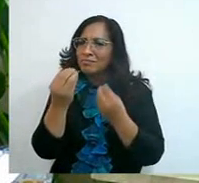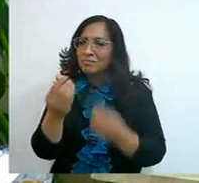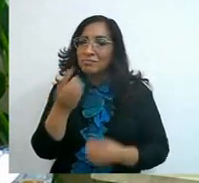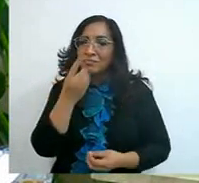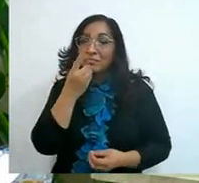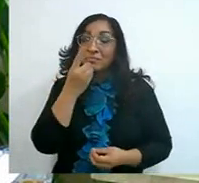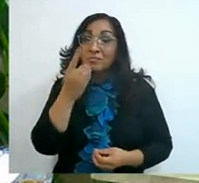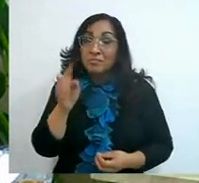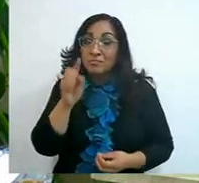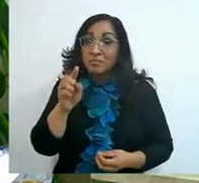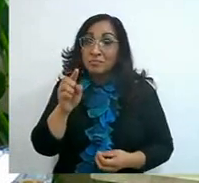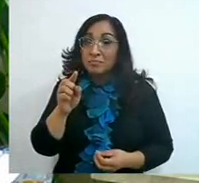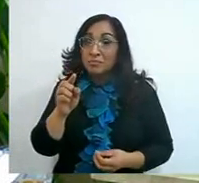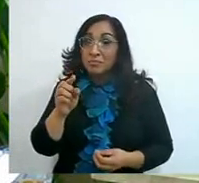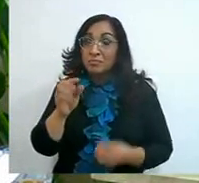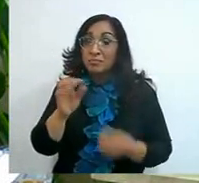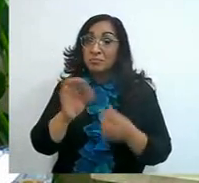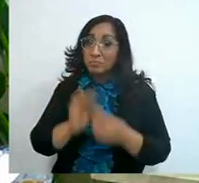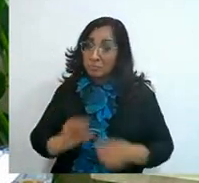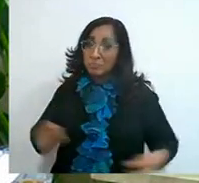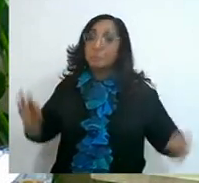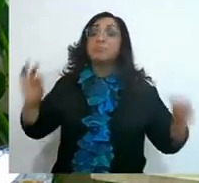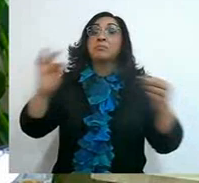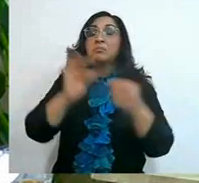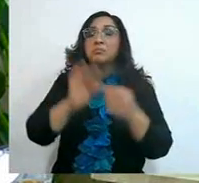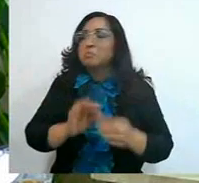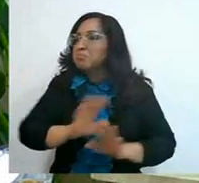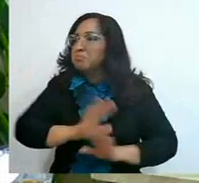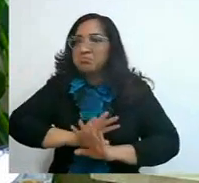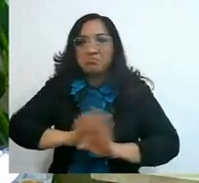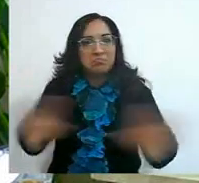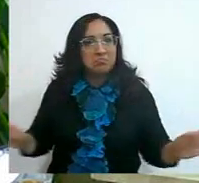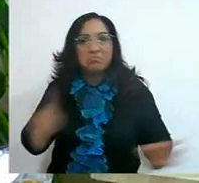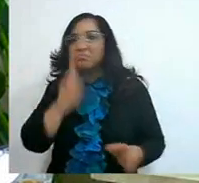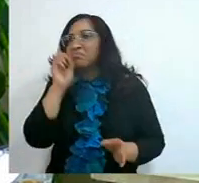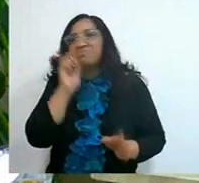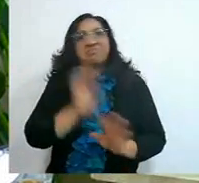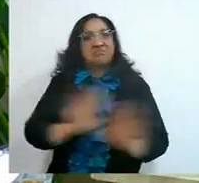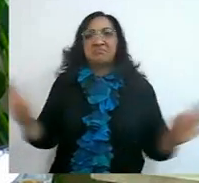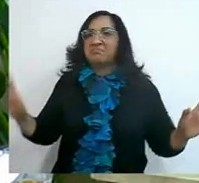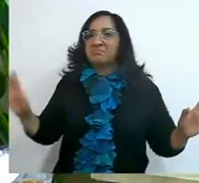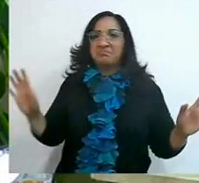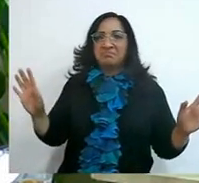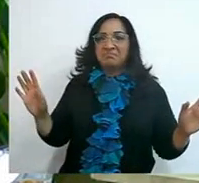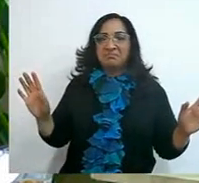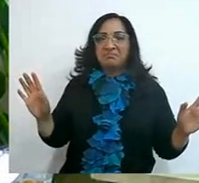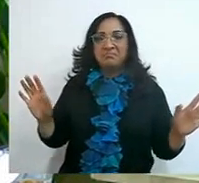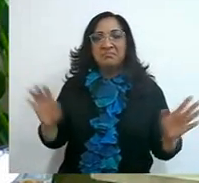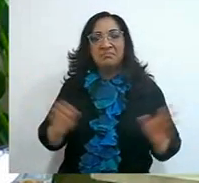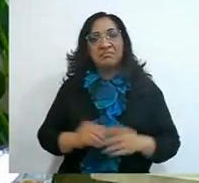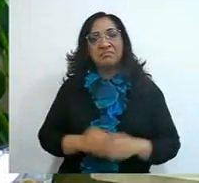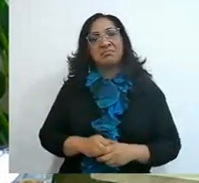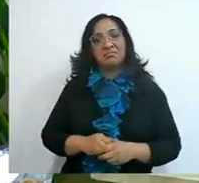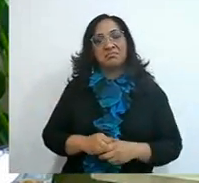Dígale que ella es líder. No, Hitler es un voluntario de la Cruz Roja.